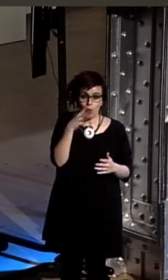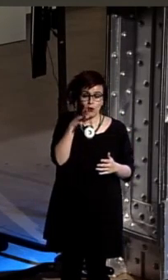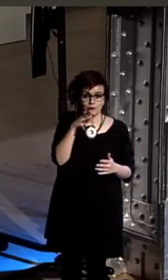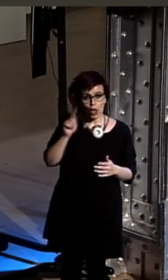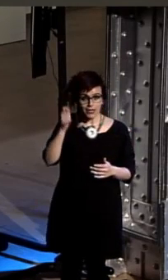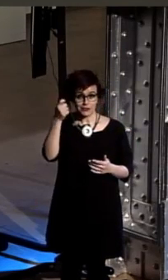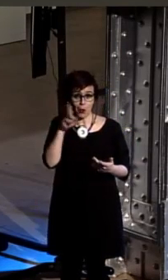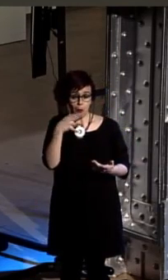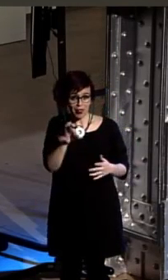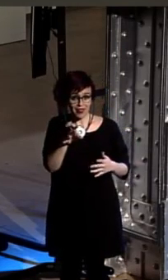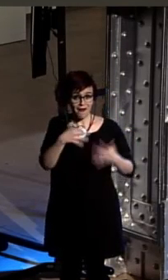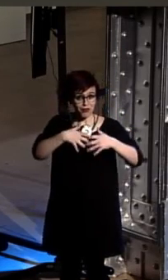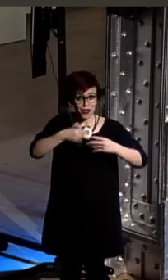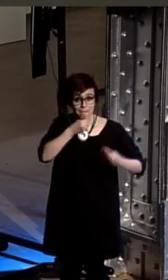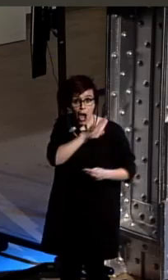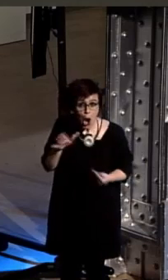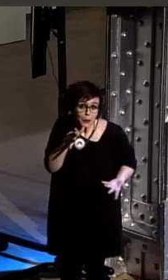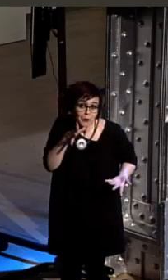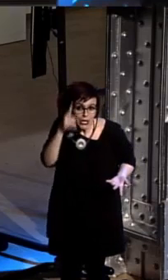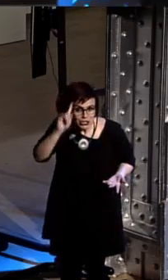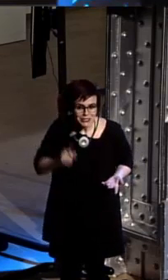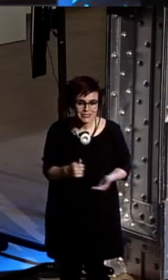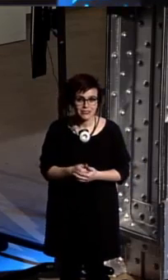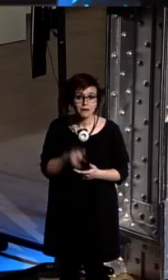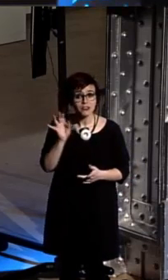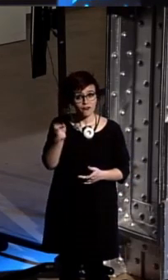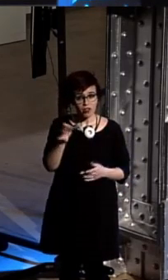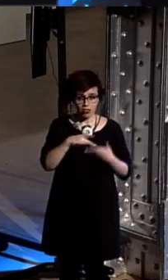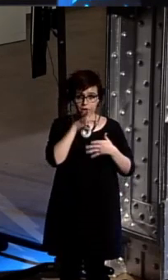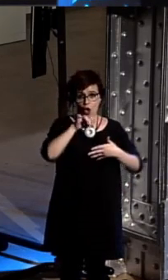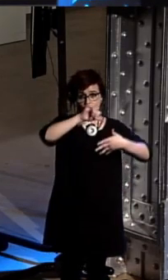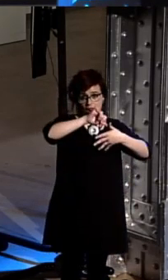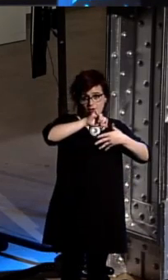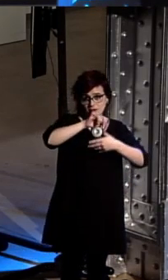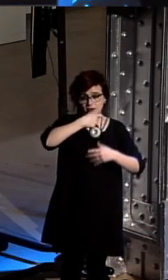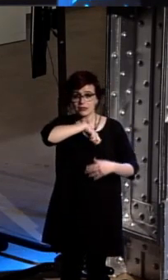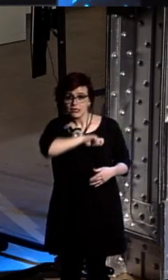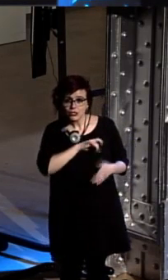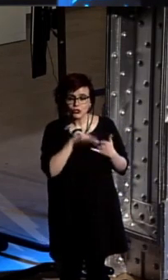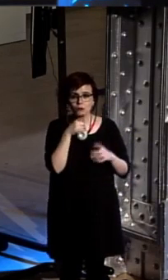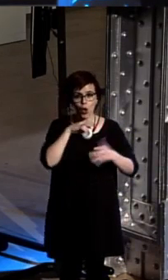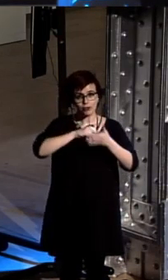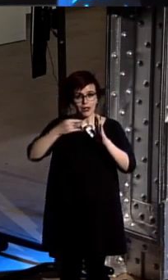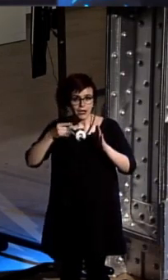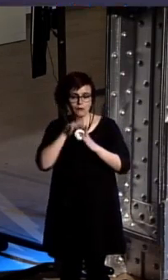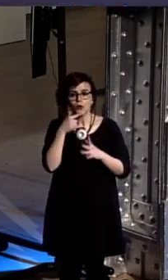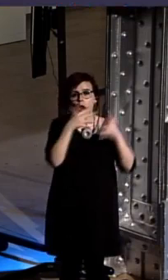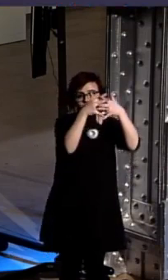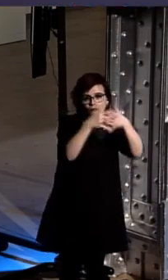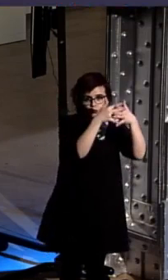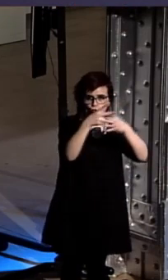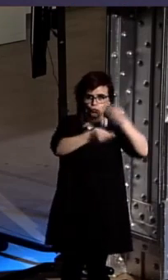lo mejor funciona mejor. Es curioso, ¿no? Que precisamente son países latinos donde utilizan estas técnicas más que en Estados Unidos, por ejemplo,